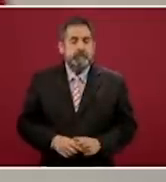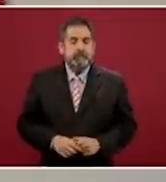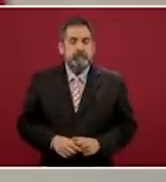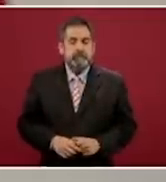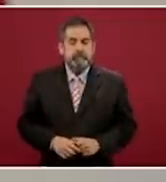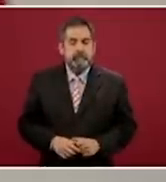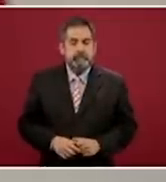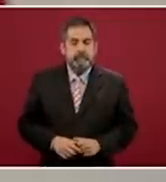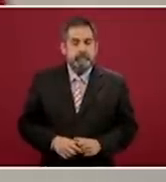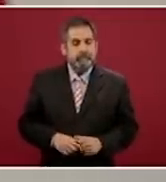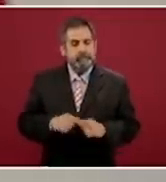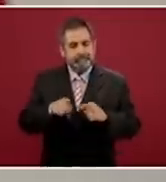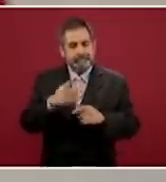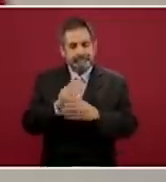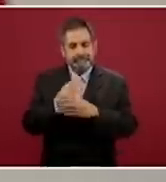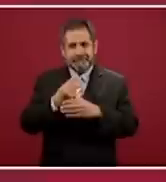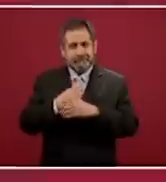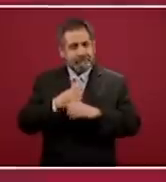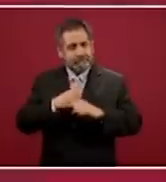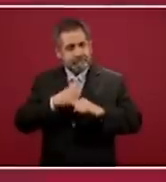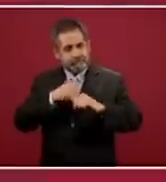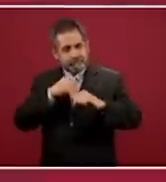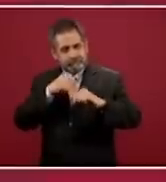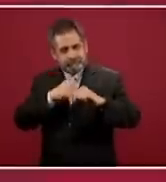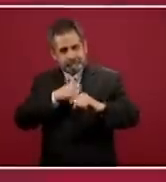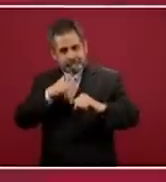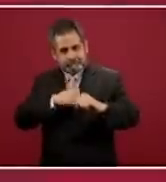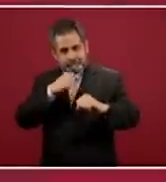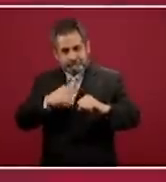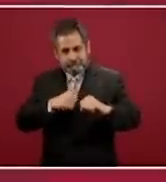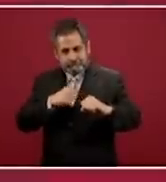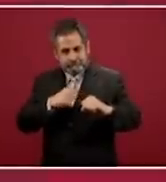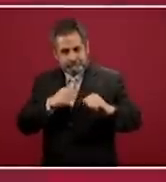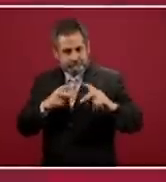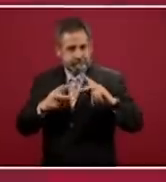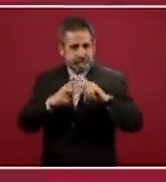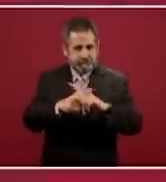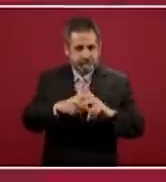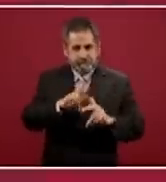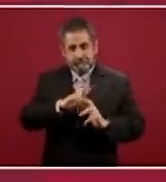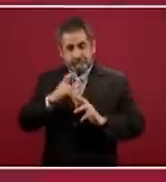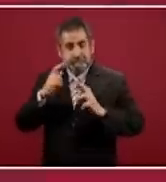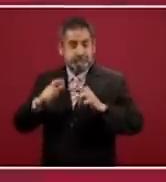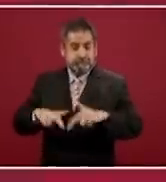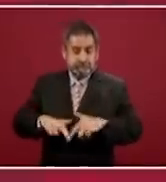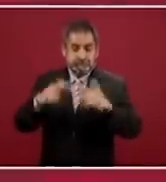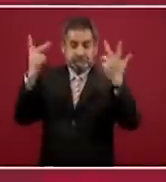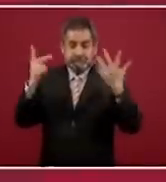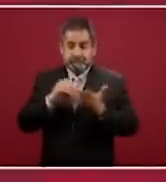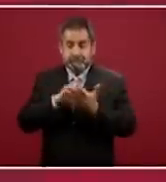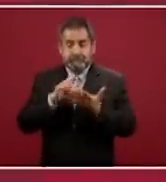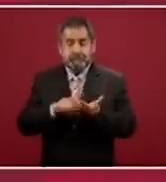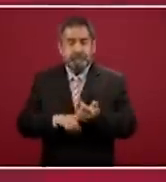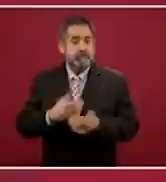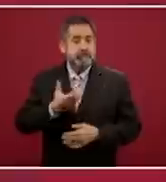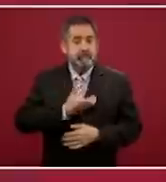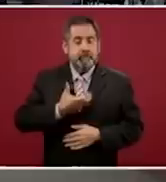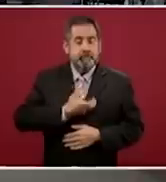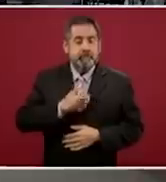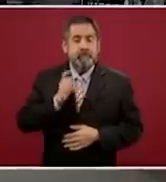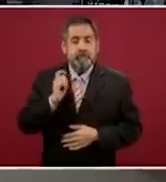la clase de box que iba a estar presente para que se convirtiera en un récord Guinness y que iba a ocurrir en el Zócalo de la Ciudad de